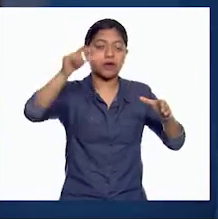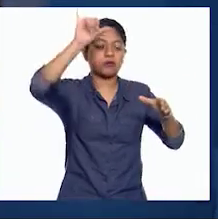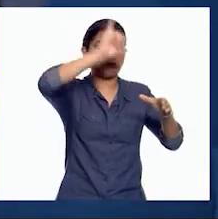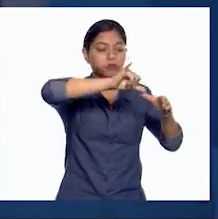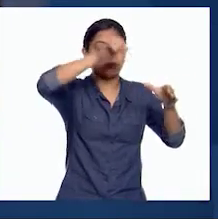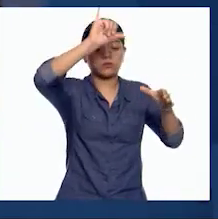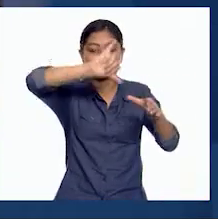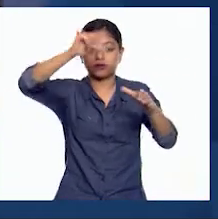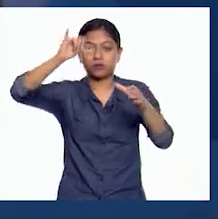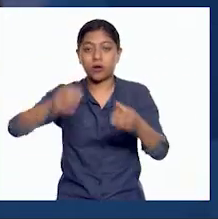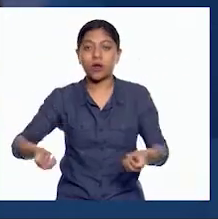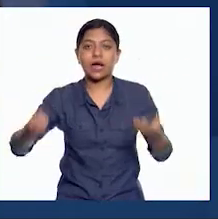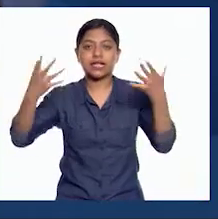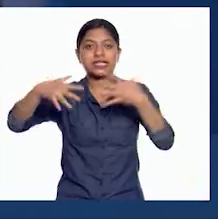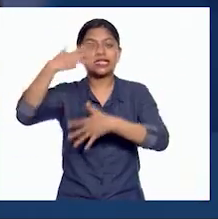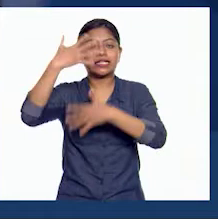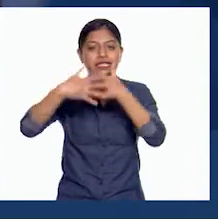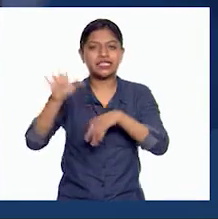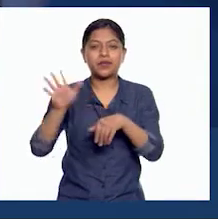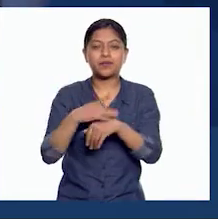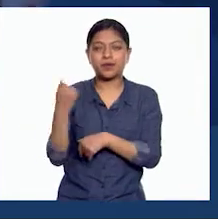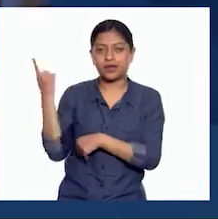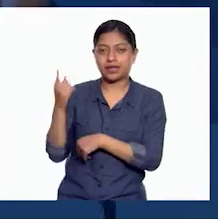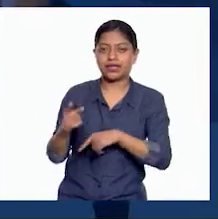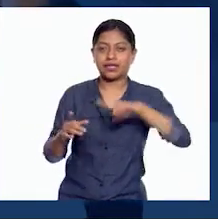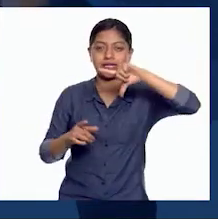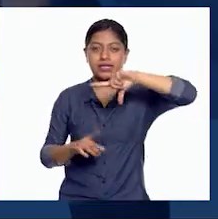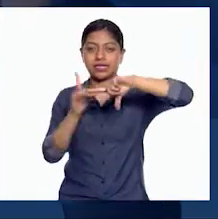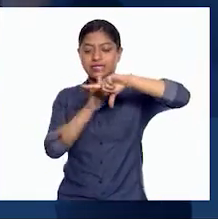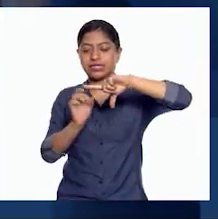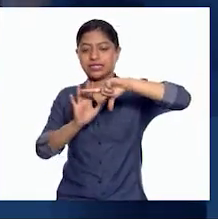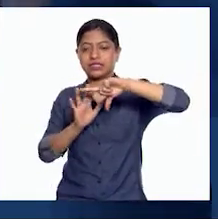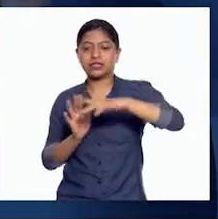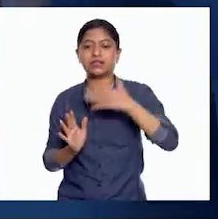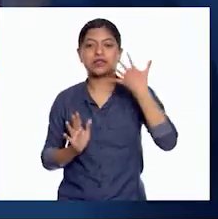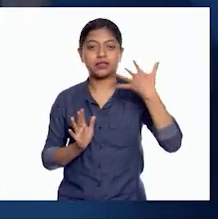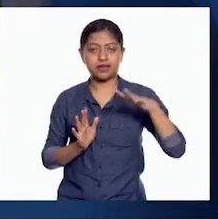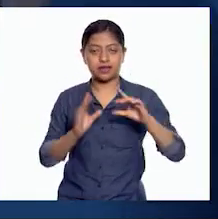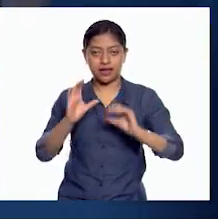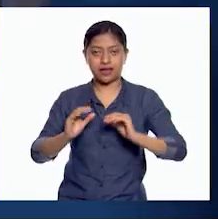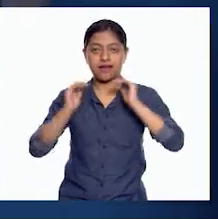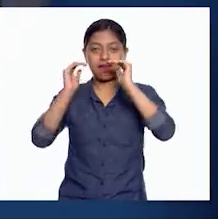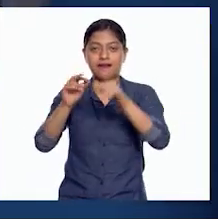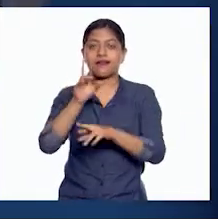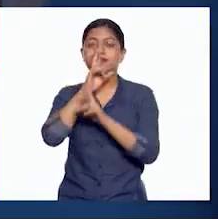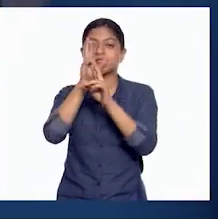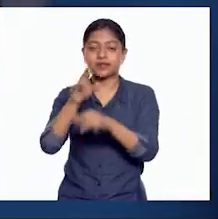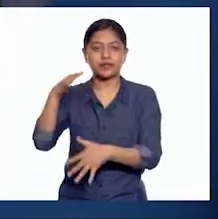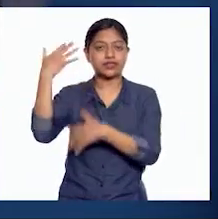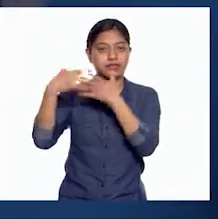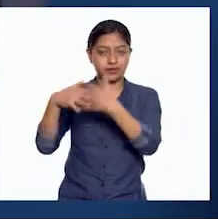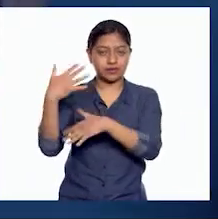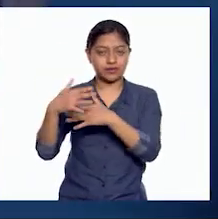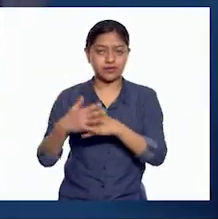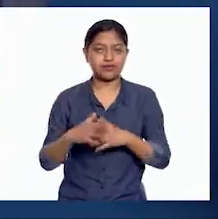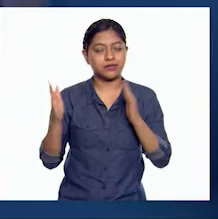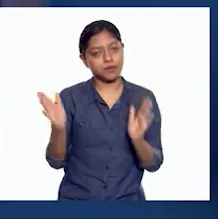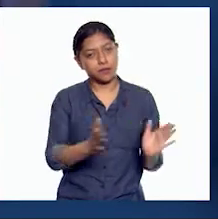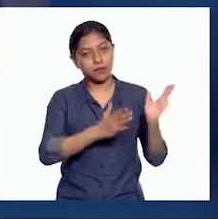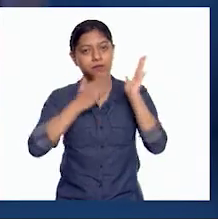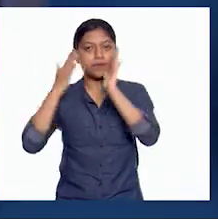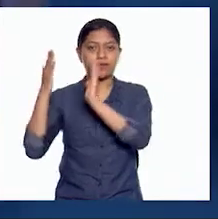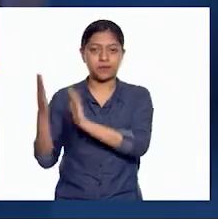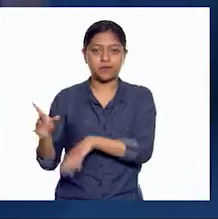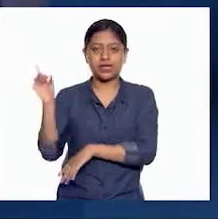15 garrafones, porque al dividir 150 entre 10, el cociente es 15. Ajá. y acá